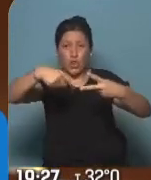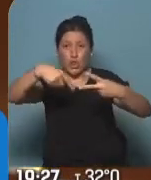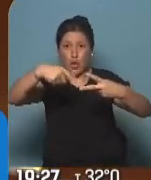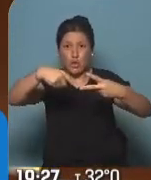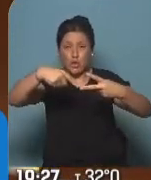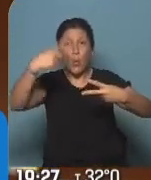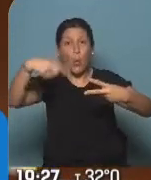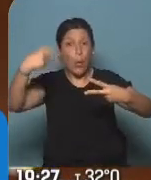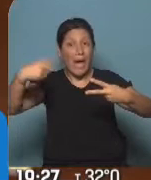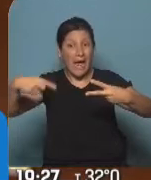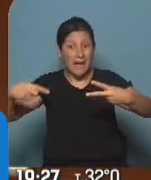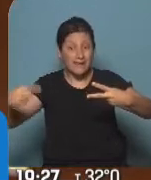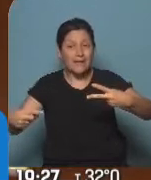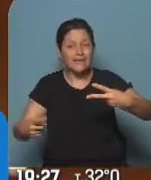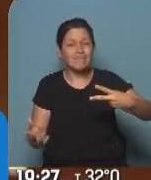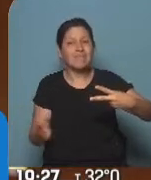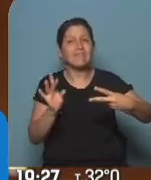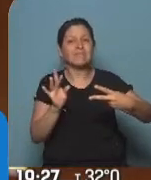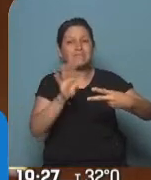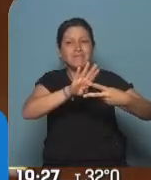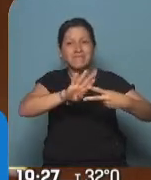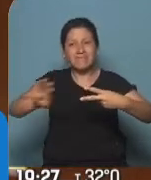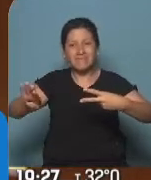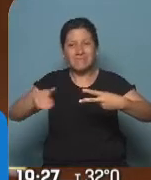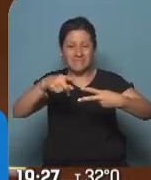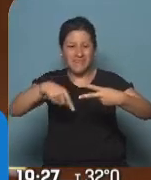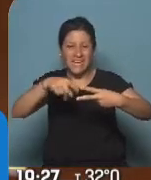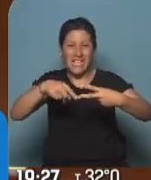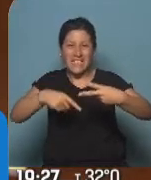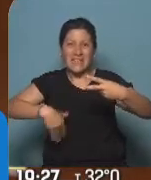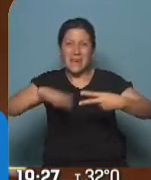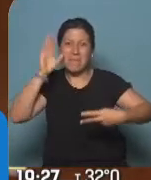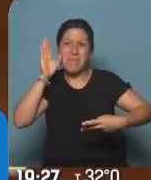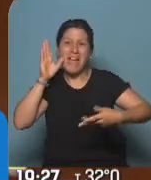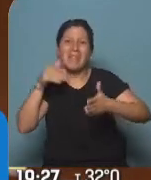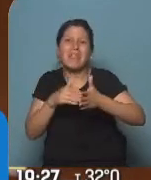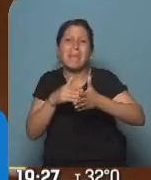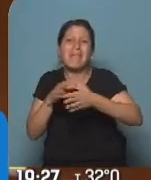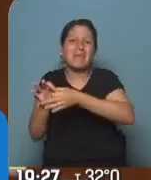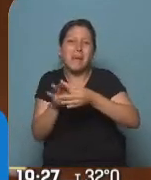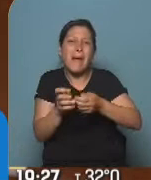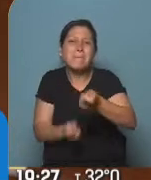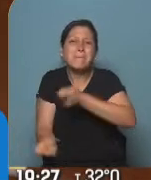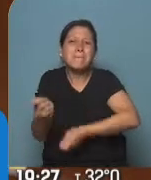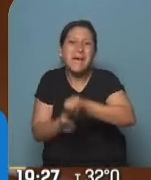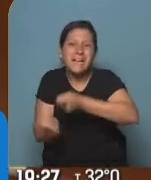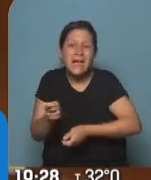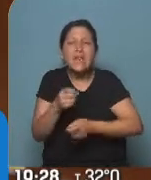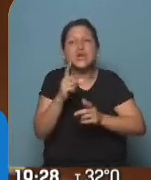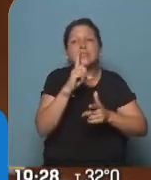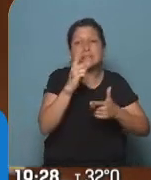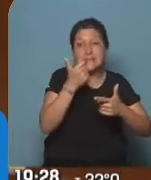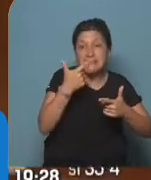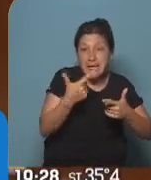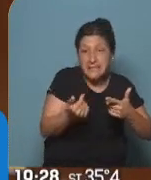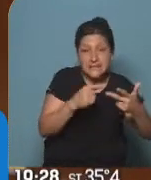cuestiones de grado, no de clase en economía, pero deja las otras dos variables que sean definidas más endógenas por el mercado, en forma más endógena por el mercado, tanto la tasa de interés como el tipo